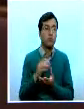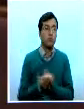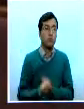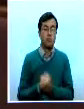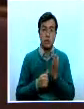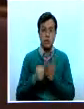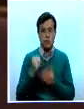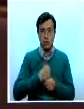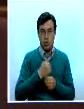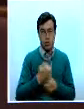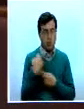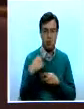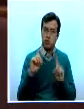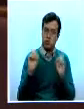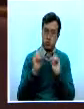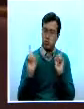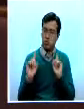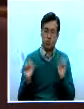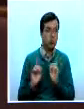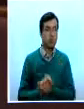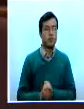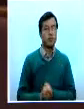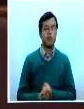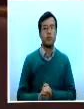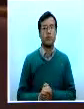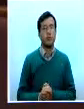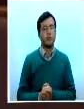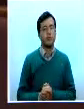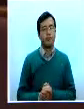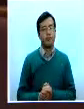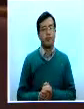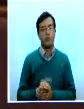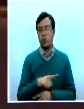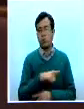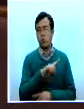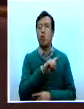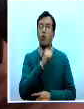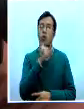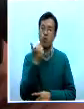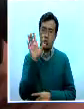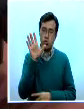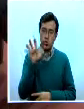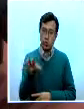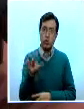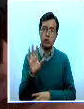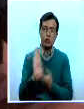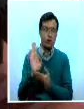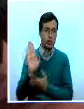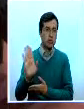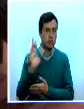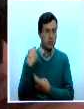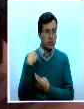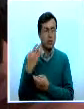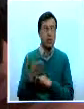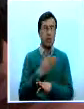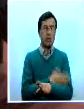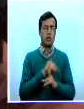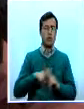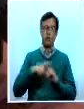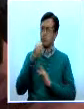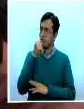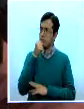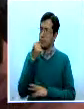ministerio del trabajo es de no es del ente competente para emitir la normativa secundaria ahora bien al inicio de la entrevista se mencionaba la necesidad de